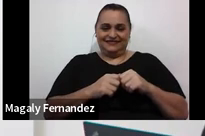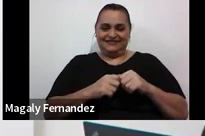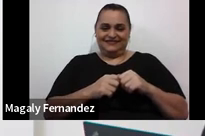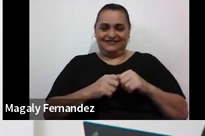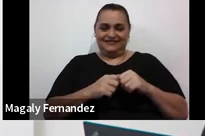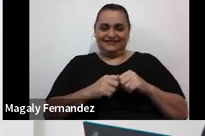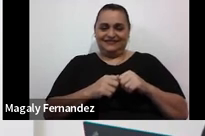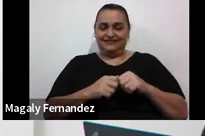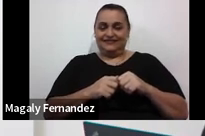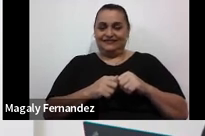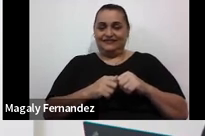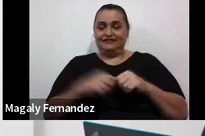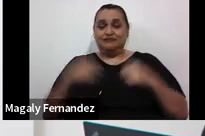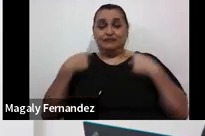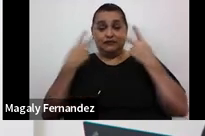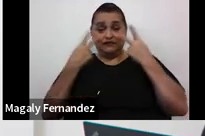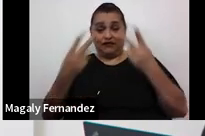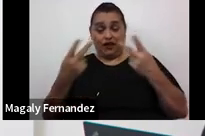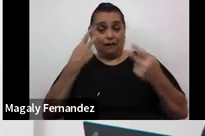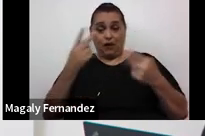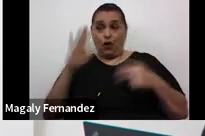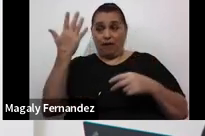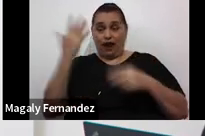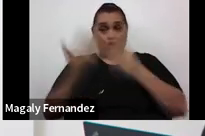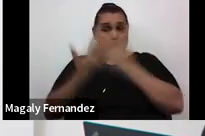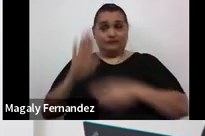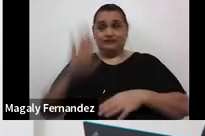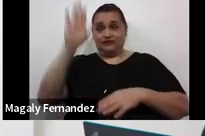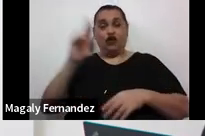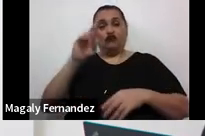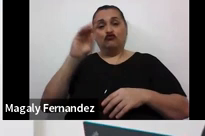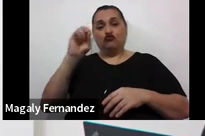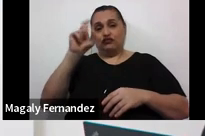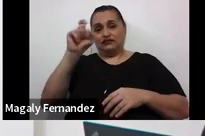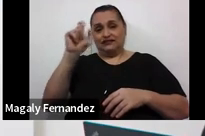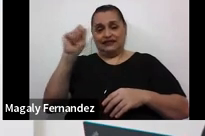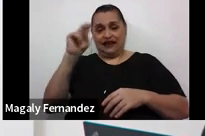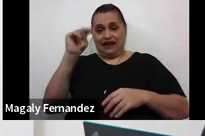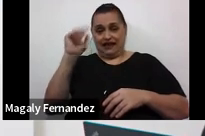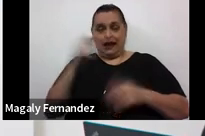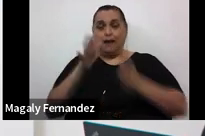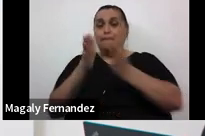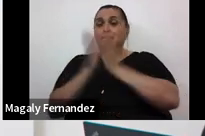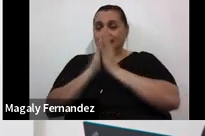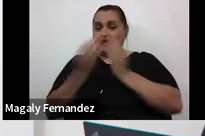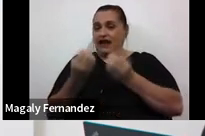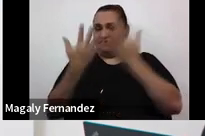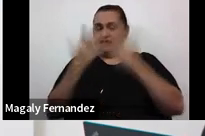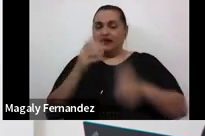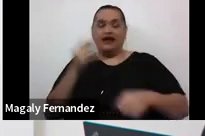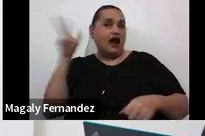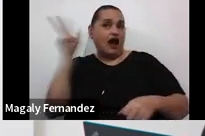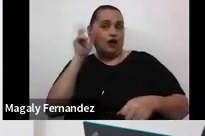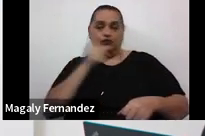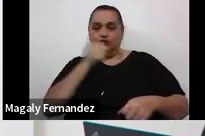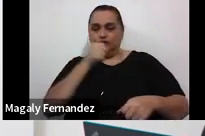vamos a ver veo la mano levantada de Roxana voy a solicitarle activar el audio